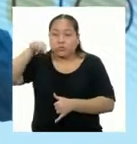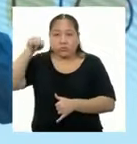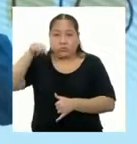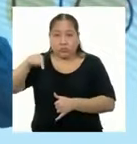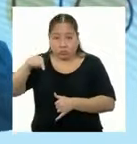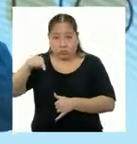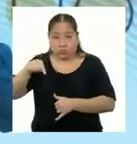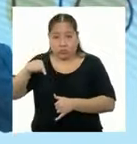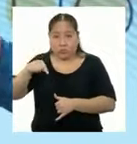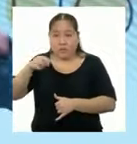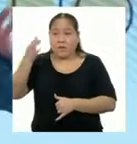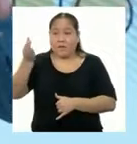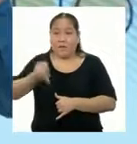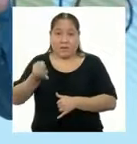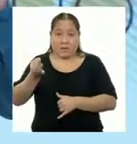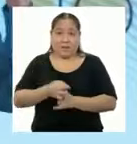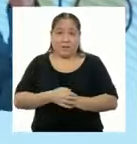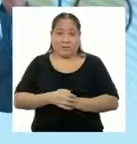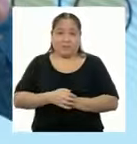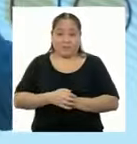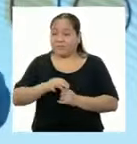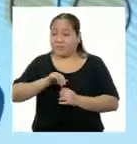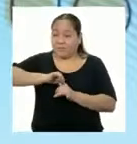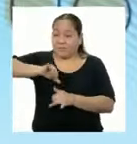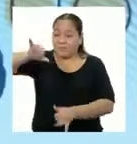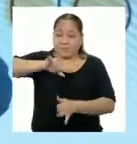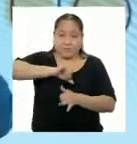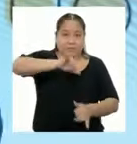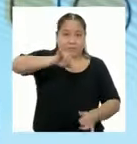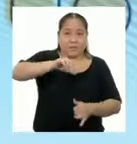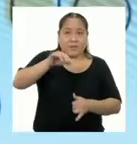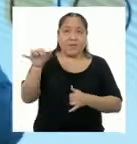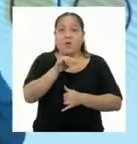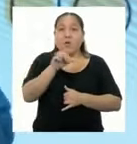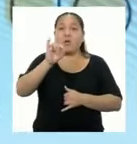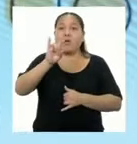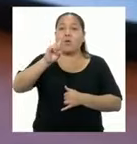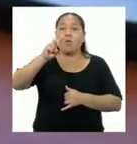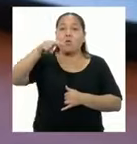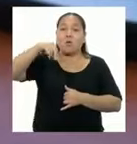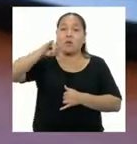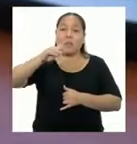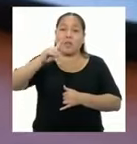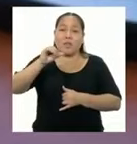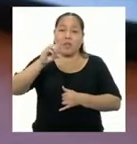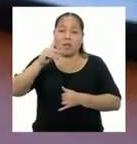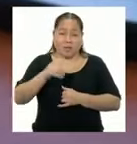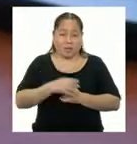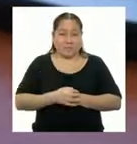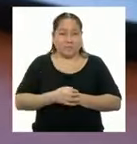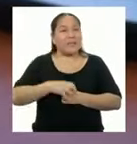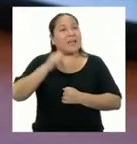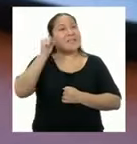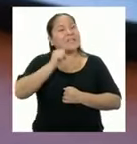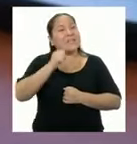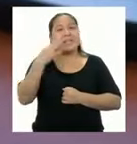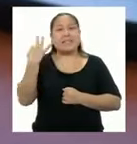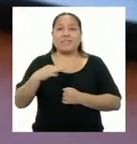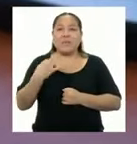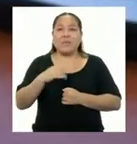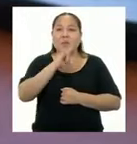objeto en la realidad, medidos en las mismas unidades. Sí, Siempre usen